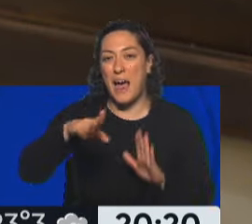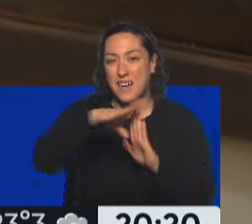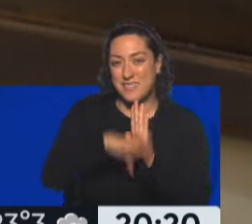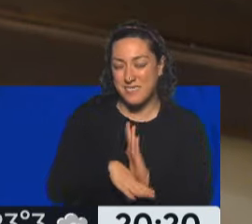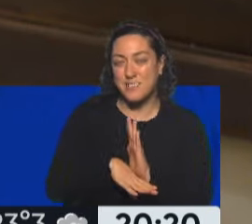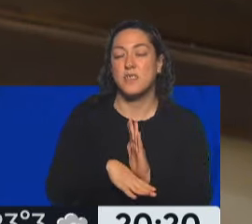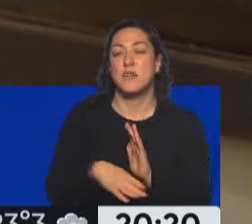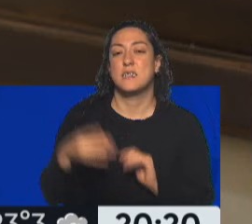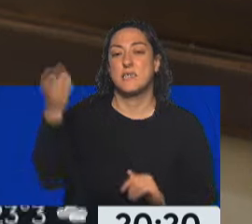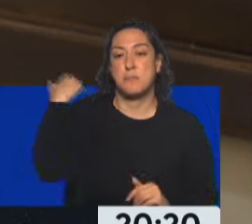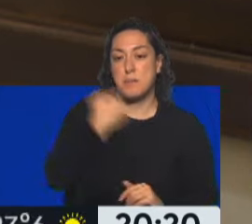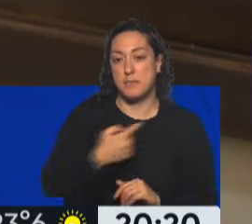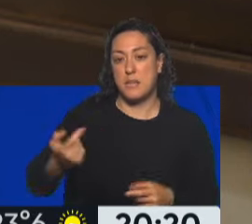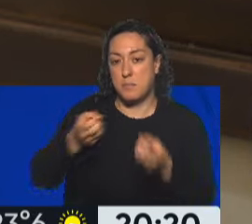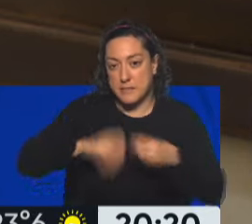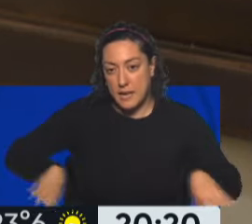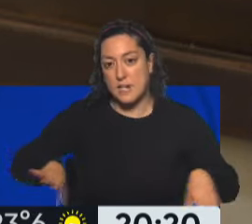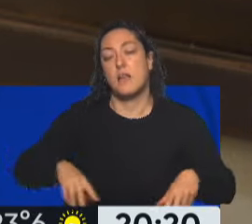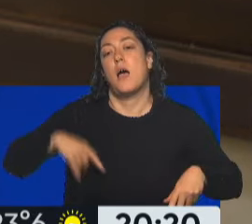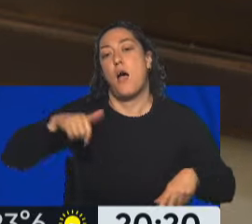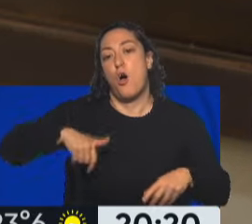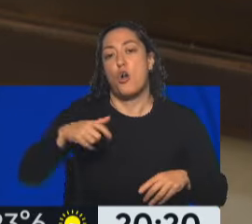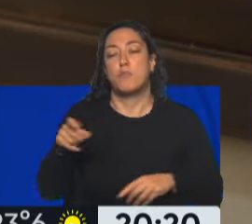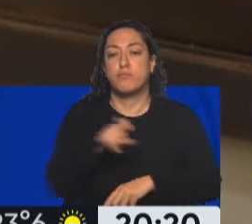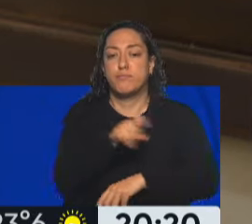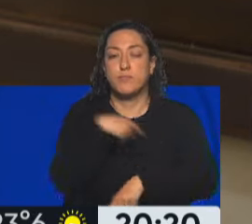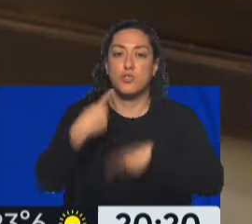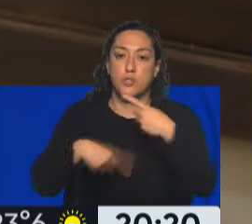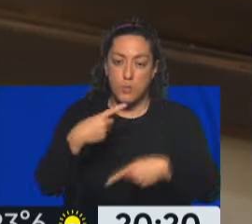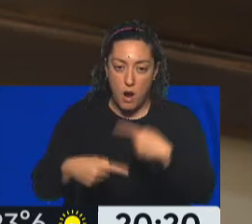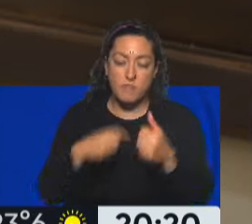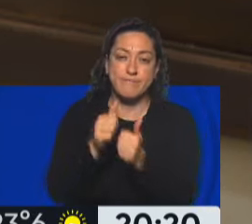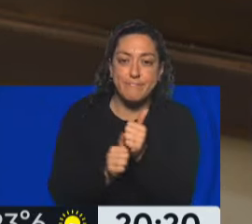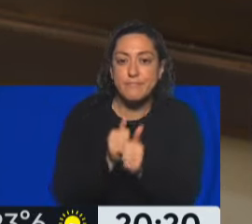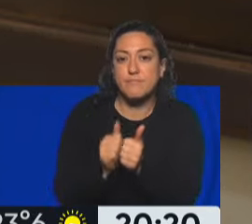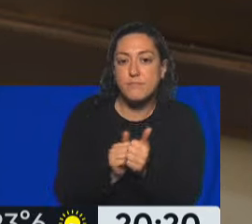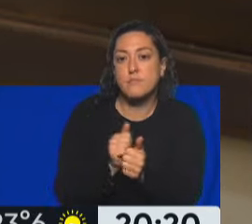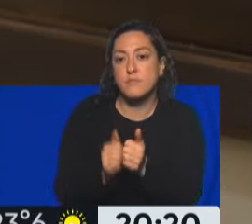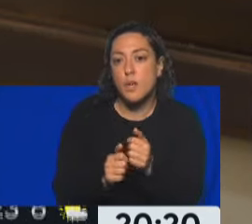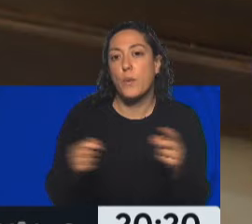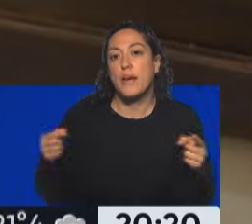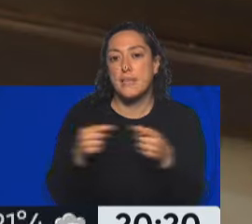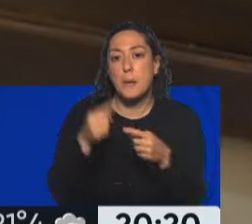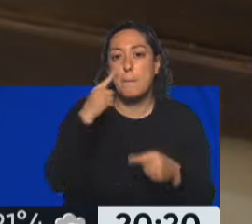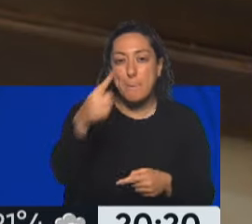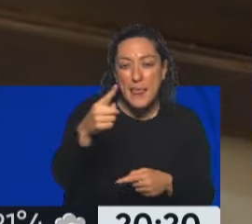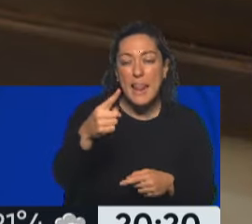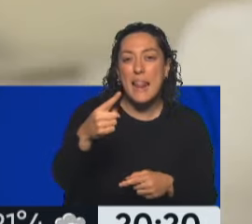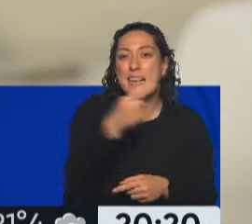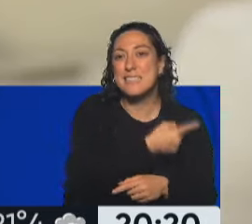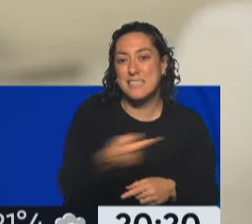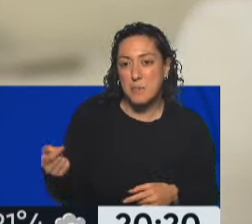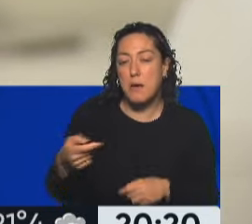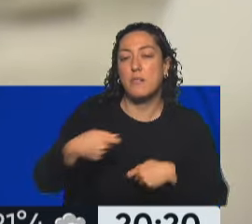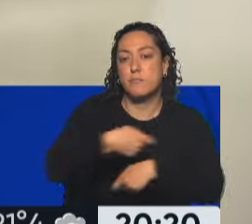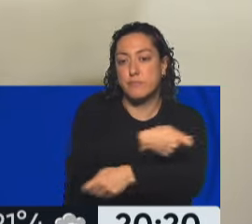pasada. Esta semana continuaremos elaborando los repelentes y la idea es entregar aproximadamente 1.000 unidades esta semana